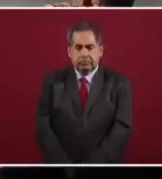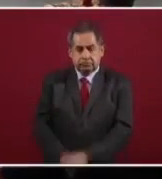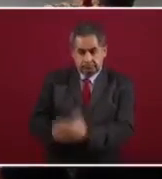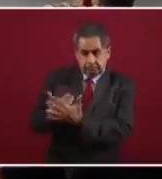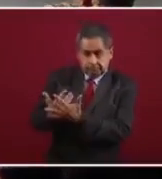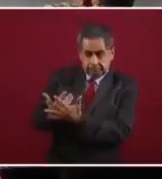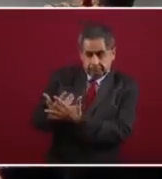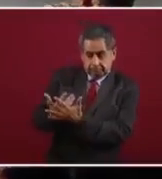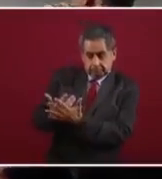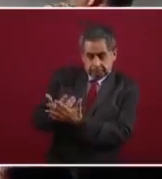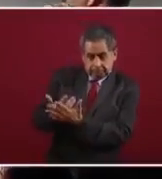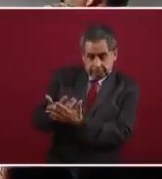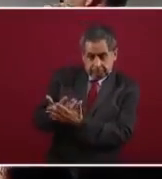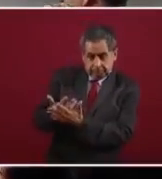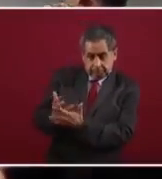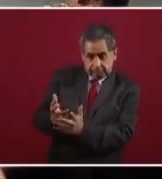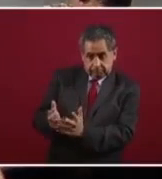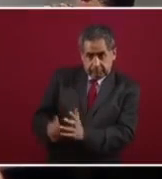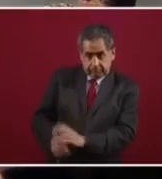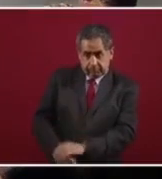Esperamos.